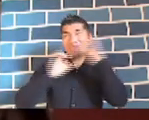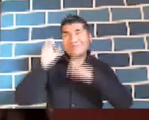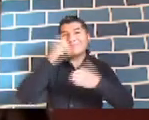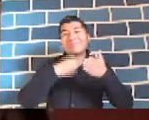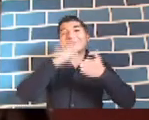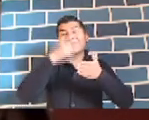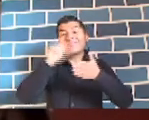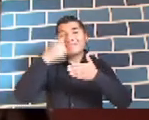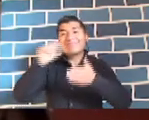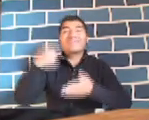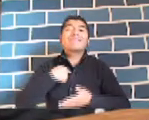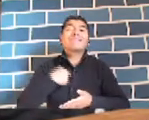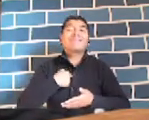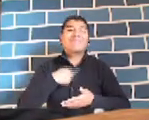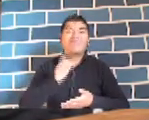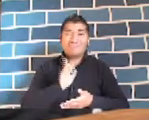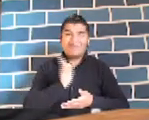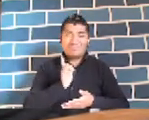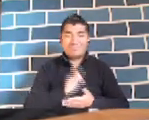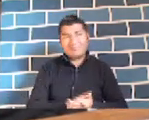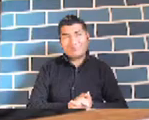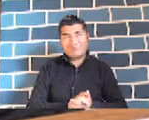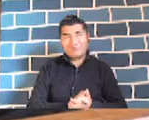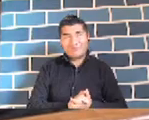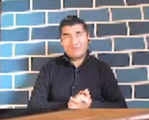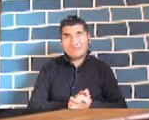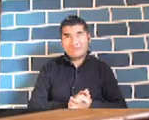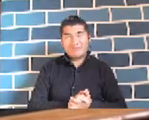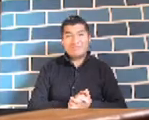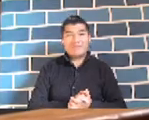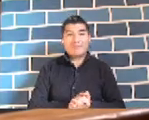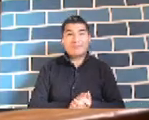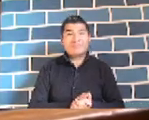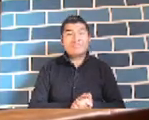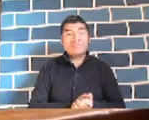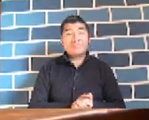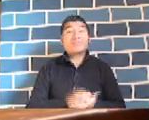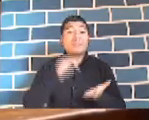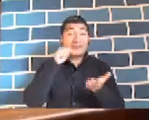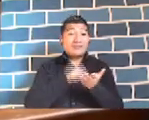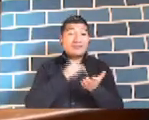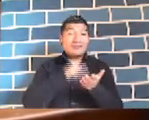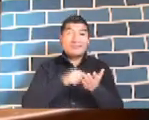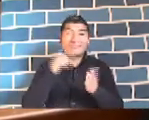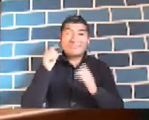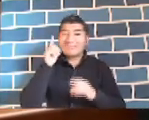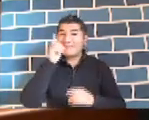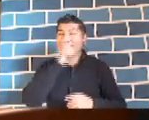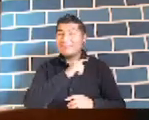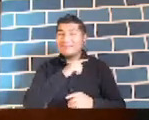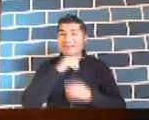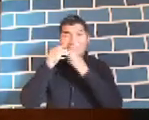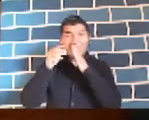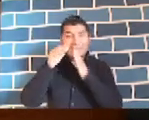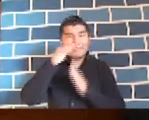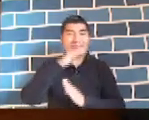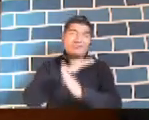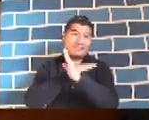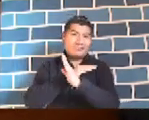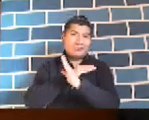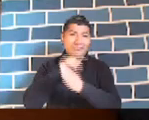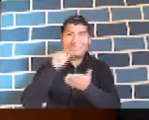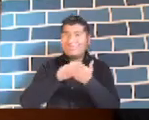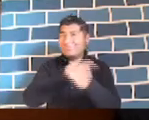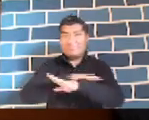de los otros el aprecio de los otros esa es una falsa humildad y tampoco nos